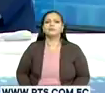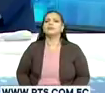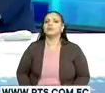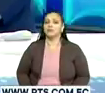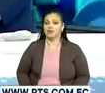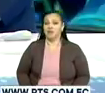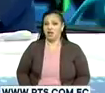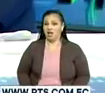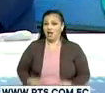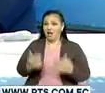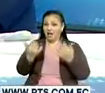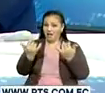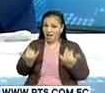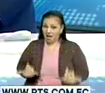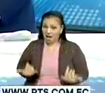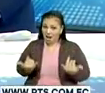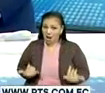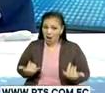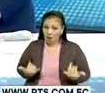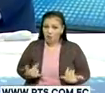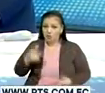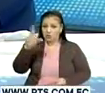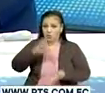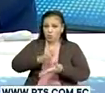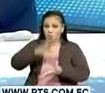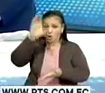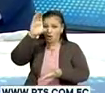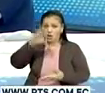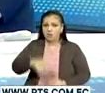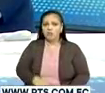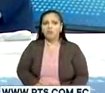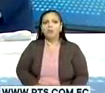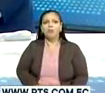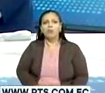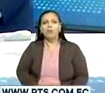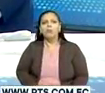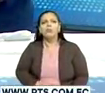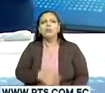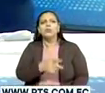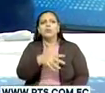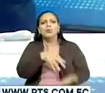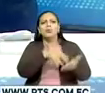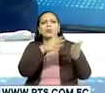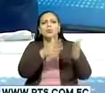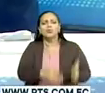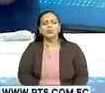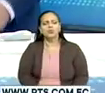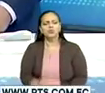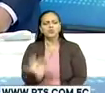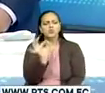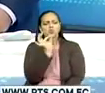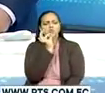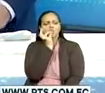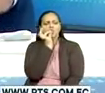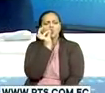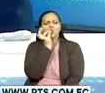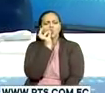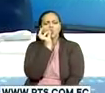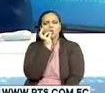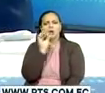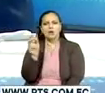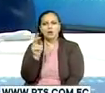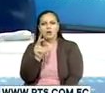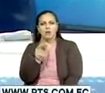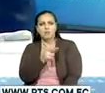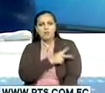el profesor y no te puede decir nada. ¡Nada! Y puedes hacerlo delante de un policía, en el bus o donde